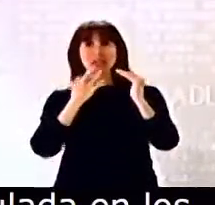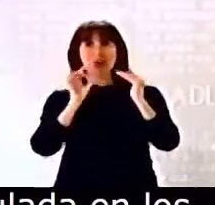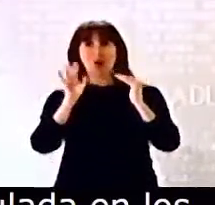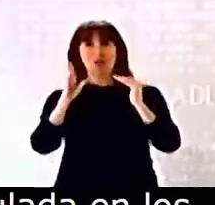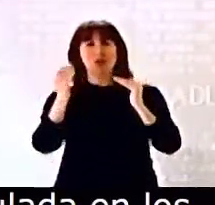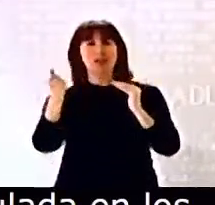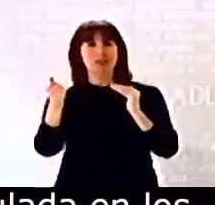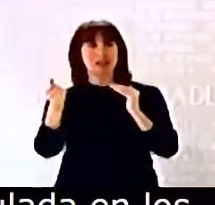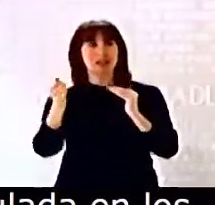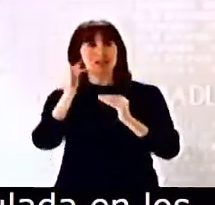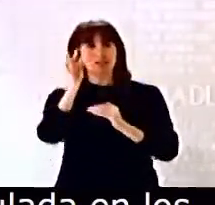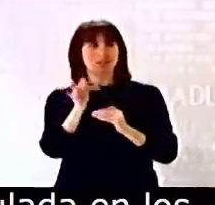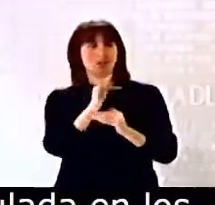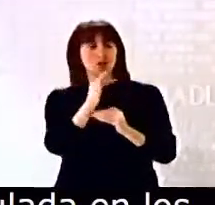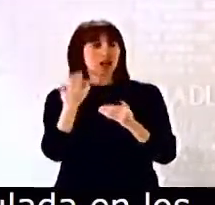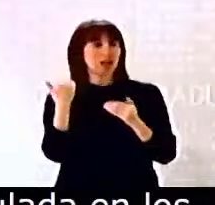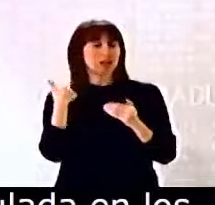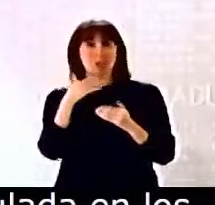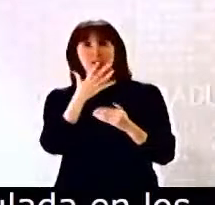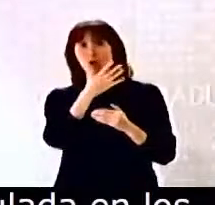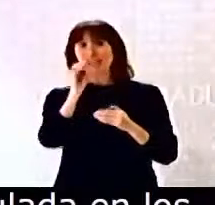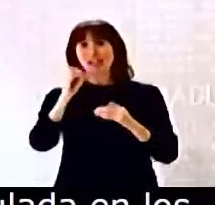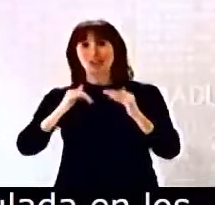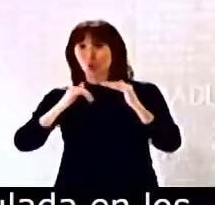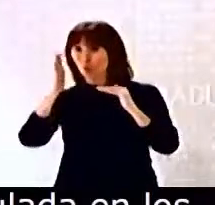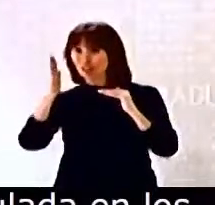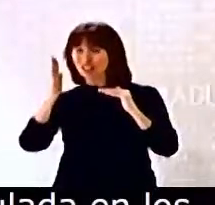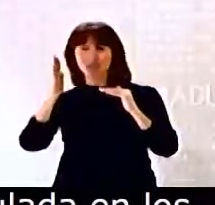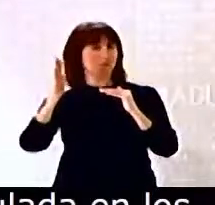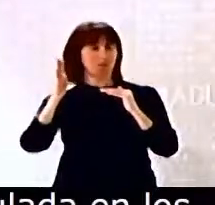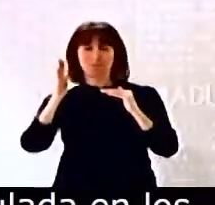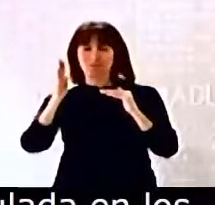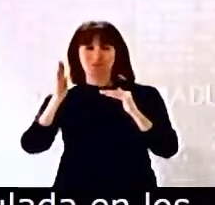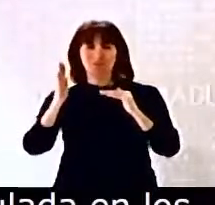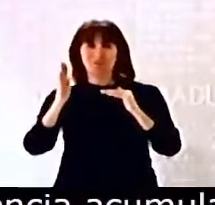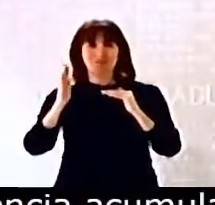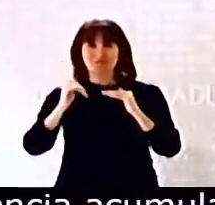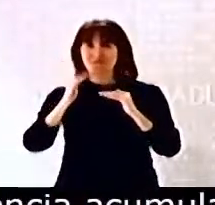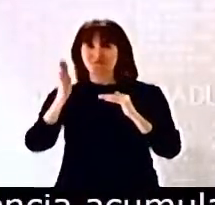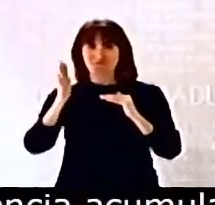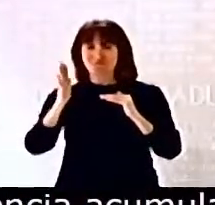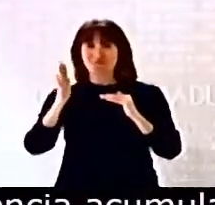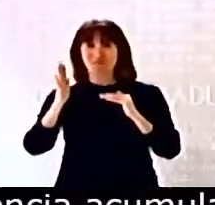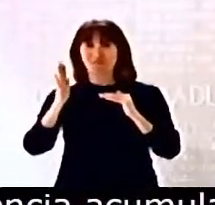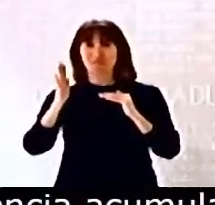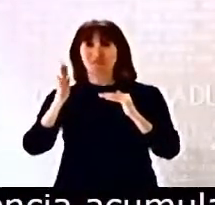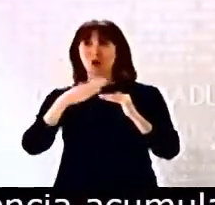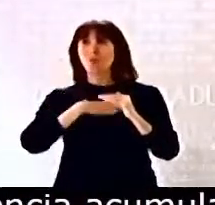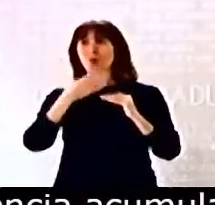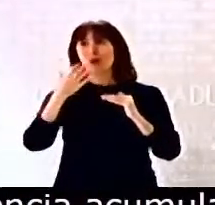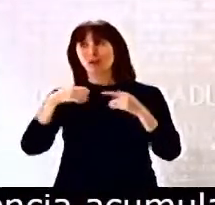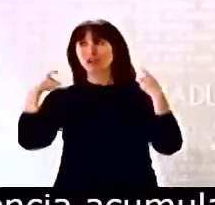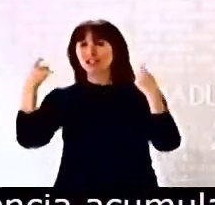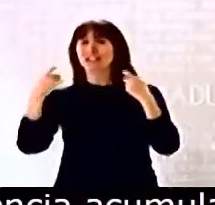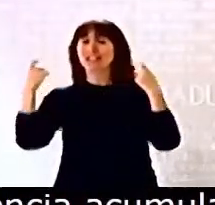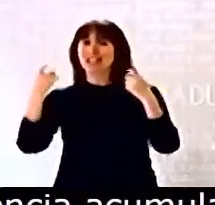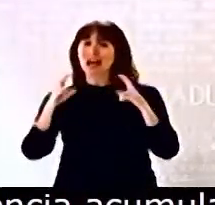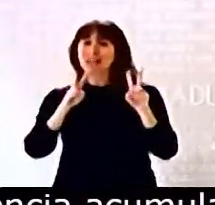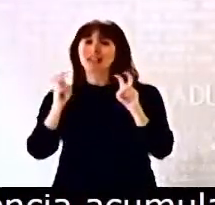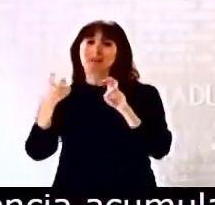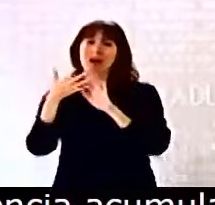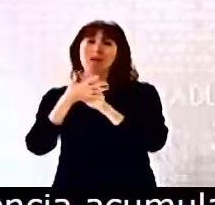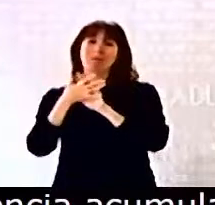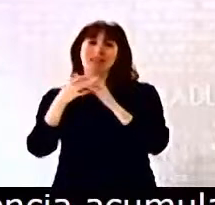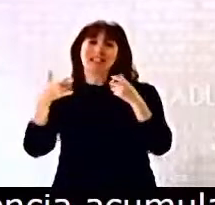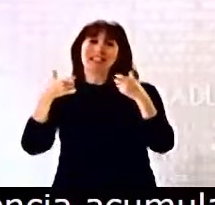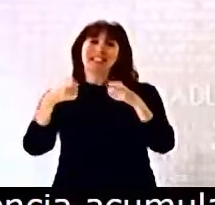días estuviera por encima de los 500, eso no implicaría que no pudiésemos comenzar a hablar con el